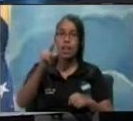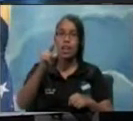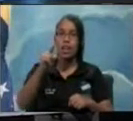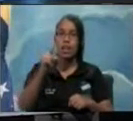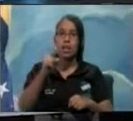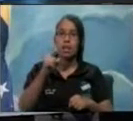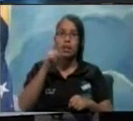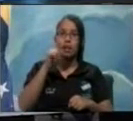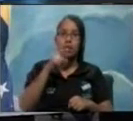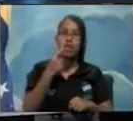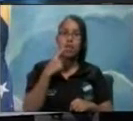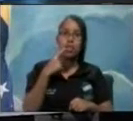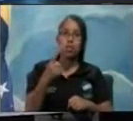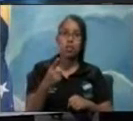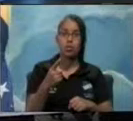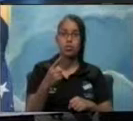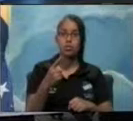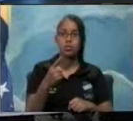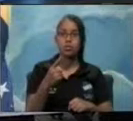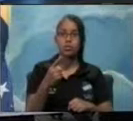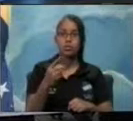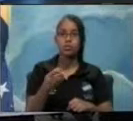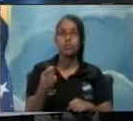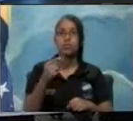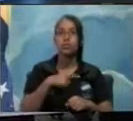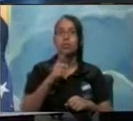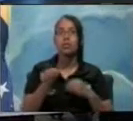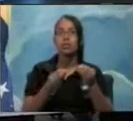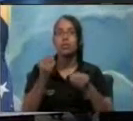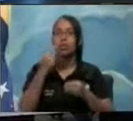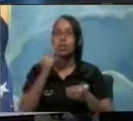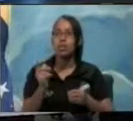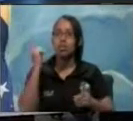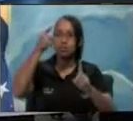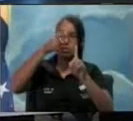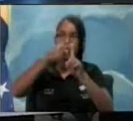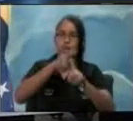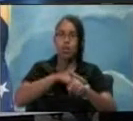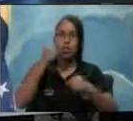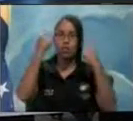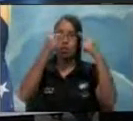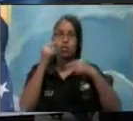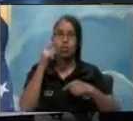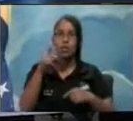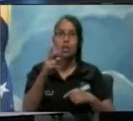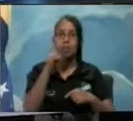Fijando los ojos en él. Le dijo. ¿Cómo le dijo Pedro? Fijando los ojos en él,